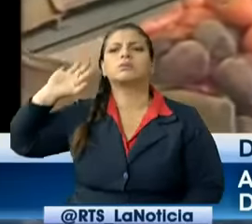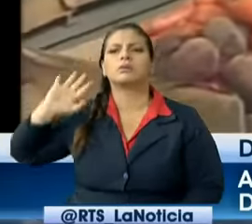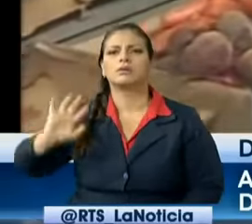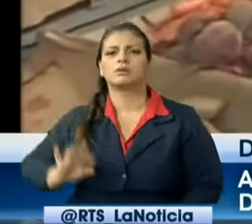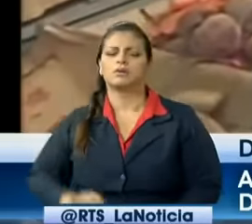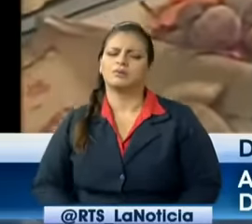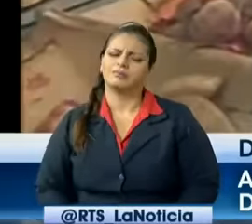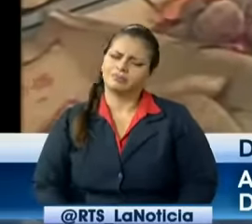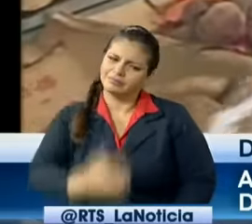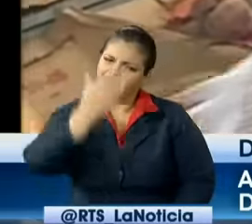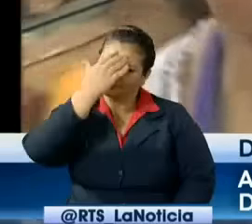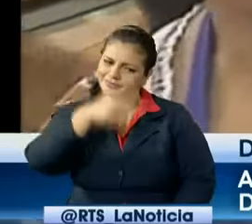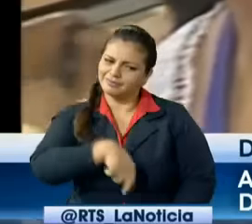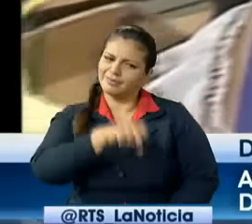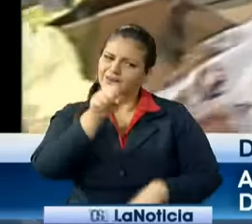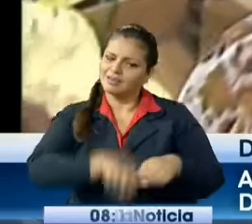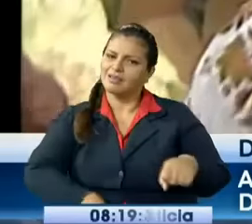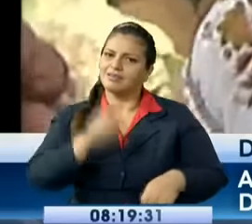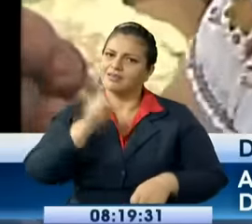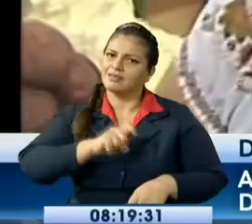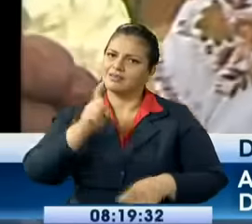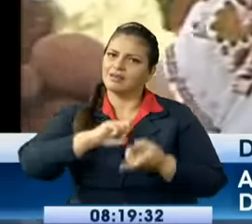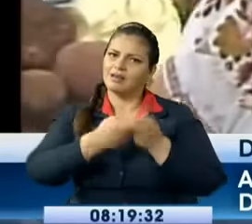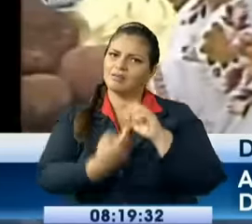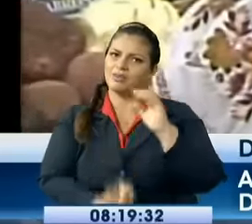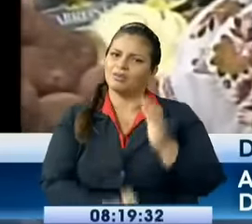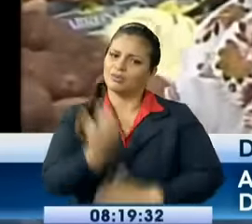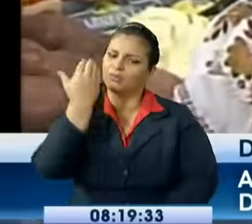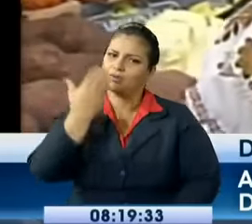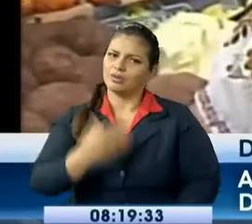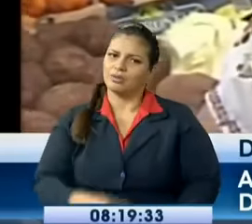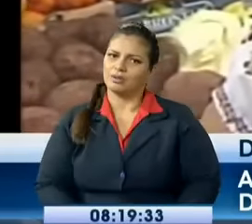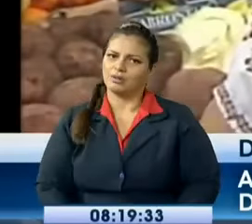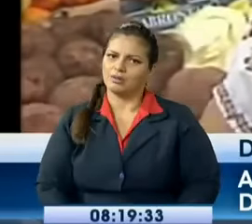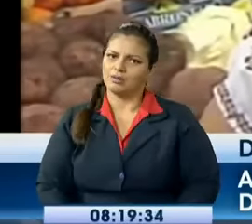madrecita, hay que cambiarla, porque es su herramienta de trabajo. Ah, pero yo no le ocupo ahí.